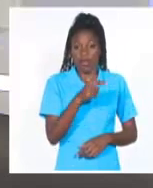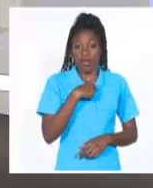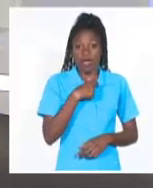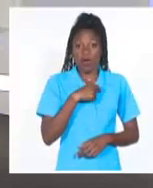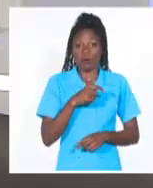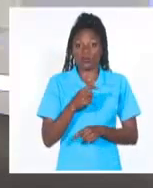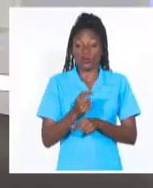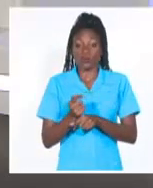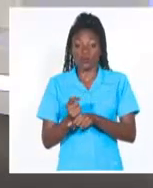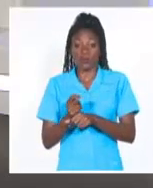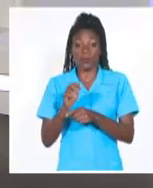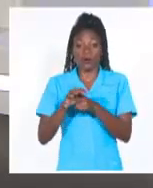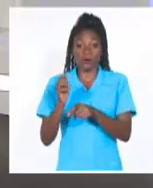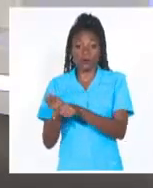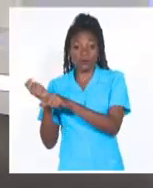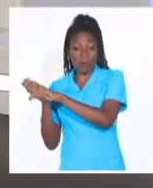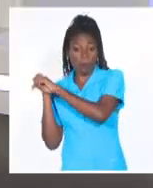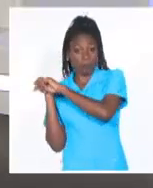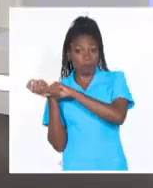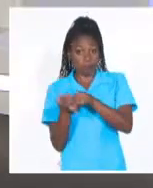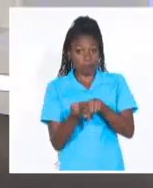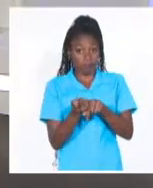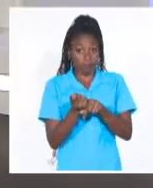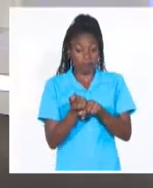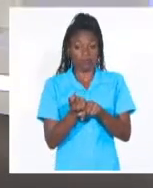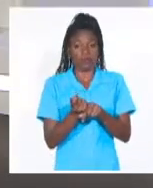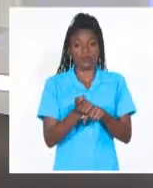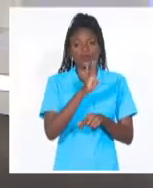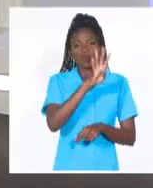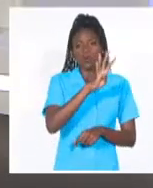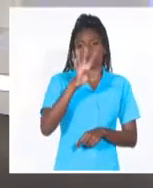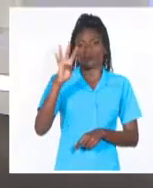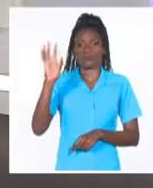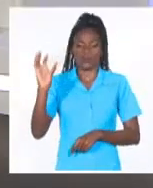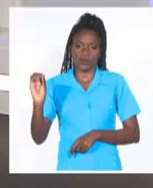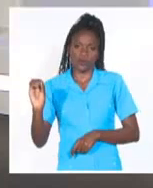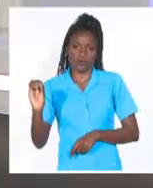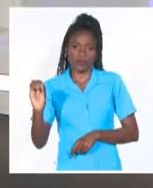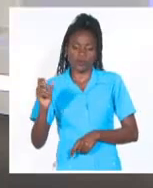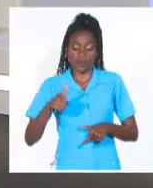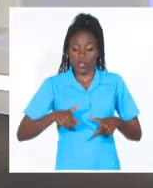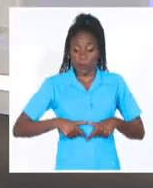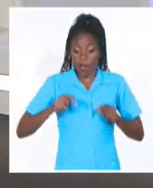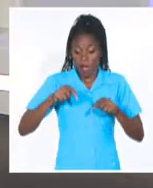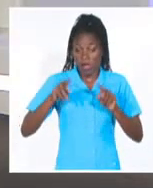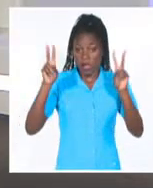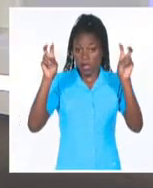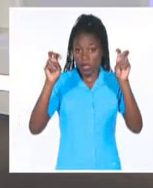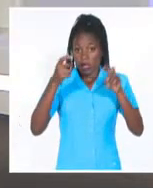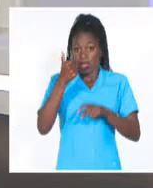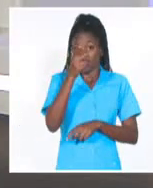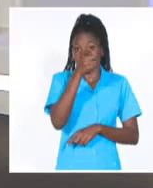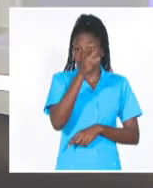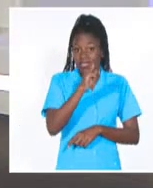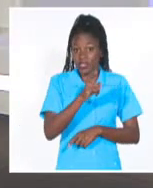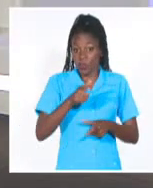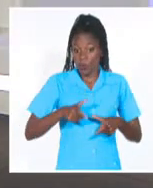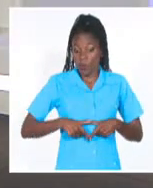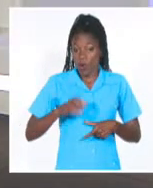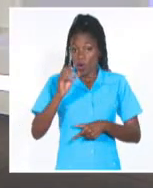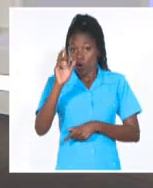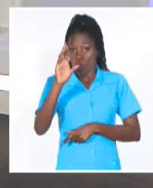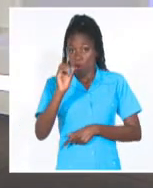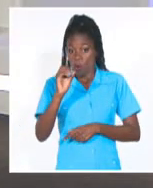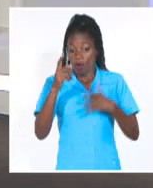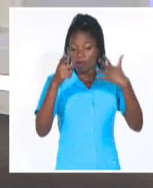quinta plaza al vencer a Venezuela 4-0. Con las medallas conquistadas durante esta fecha, Cuba ahora tiene 19 doradas y ocupa